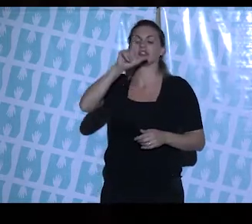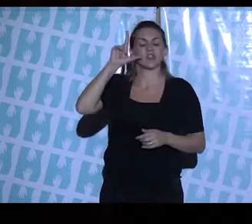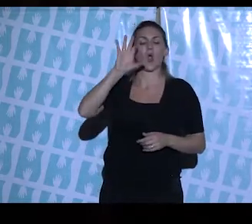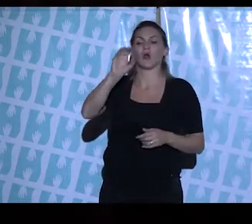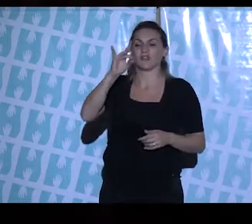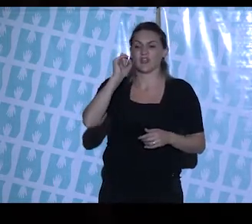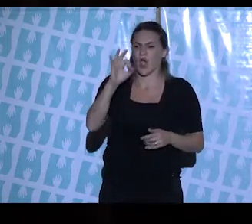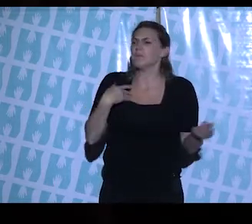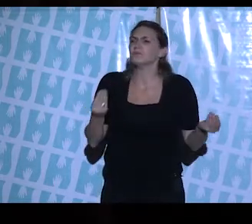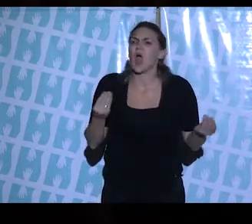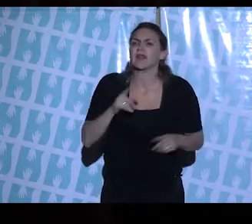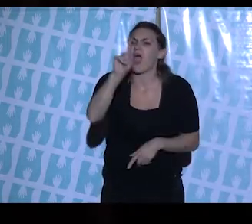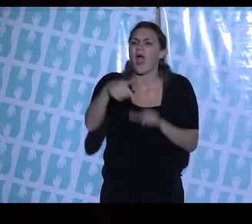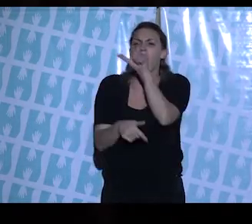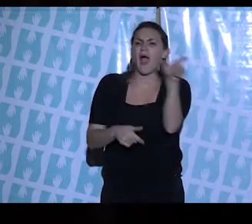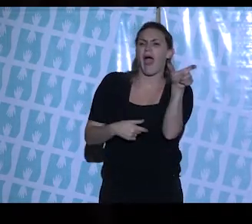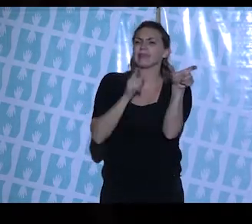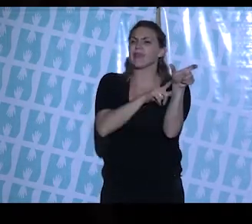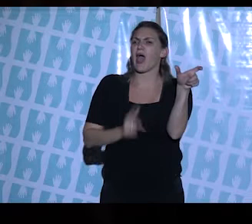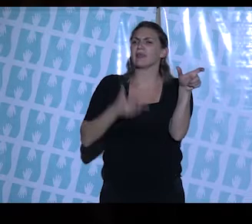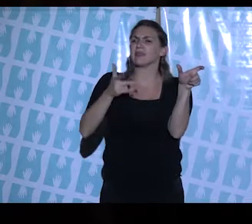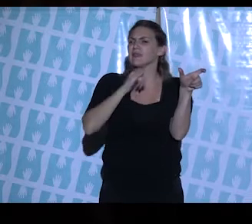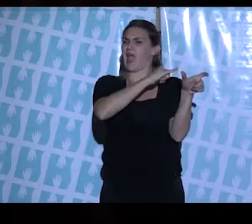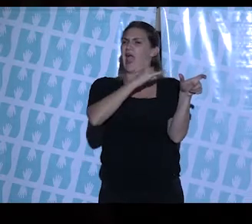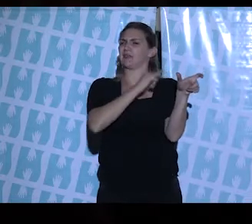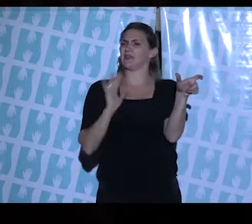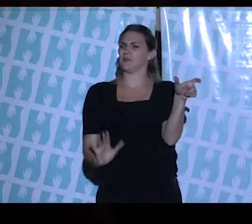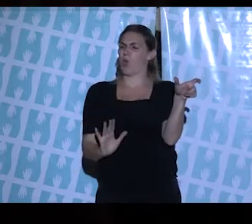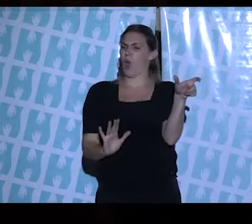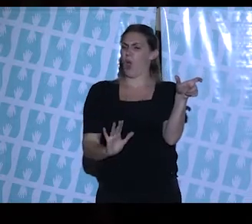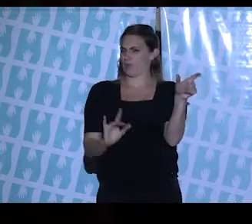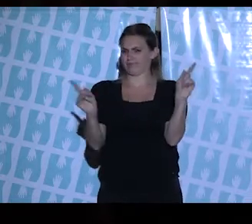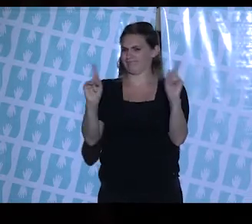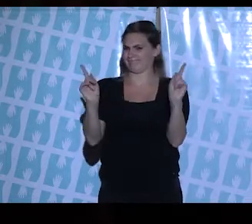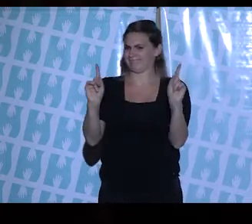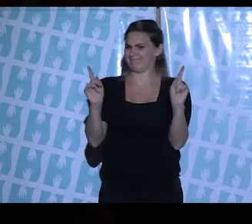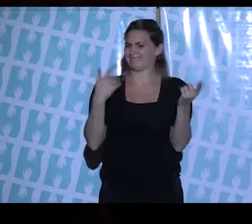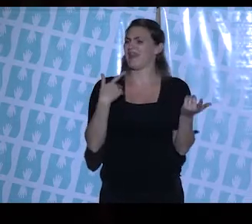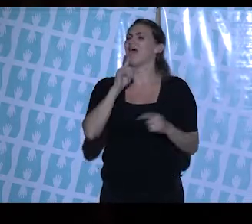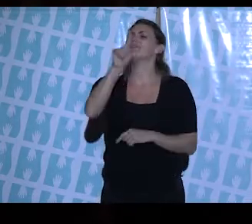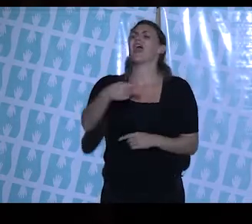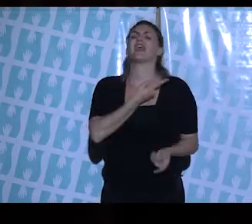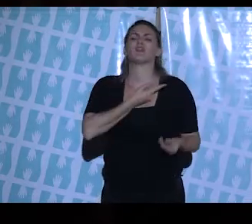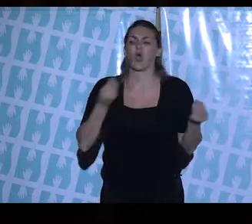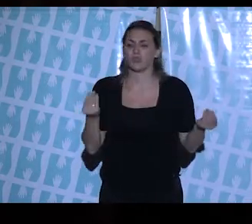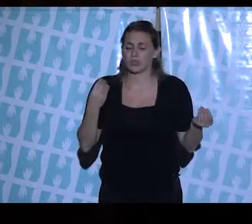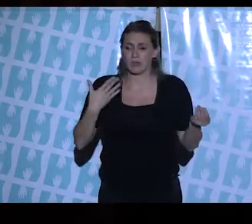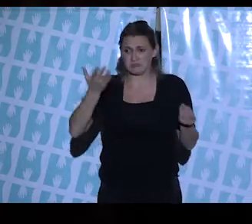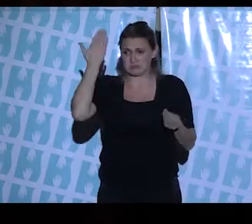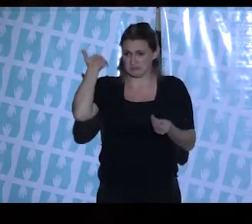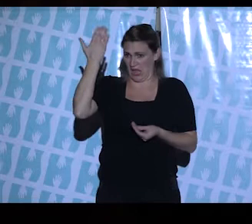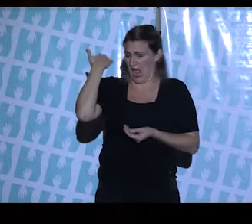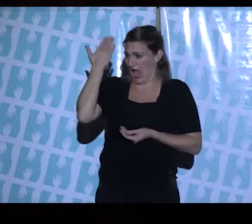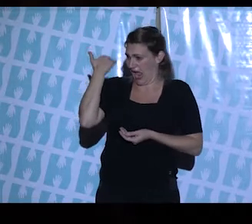mal para la enfermedad de Parkinson? Esto tiene una raíz porque las descripciones mayores acerca